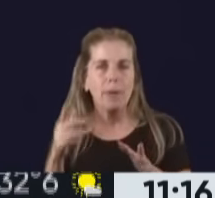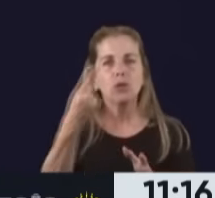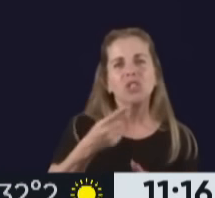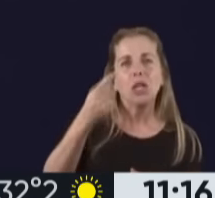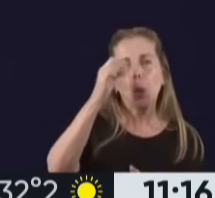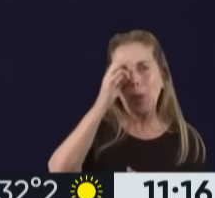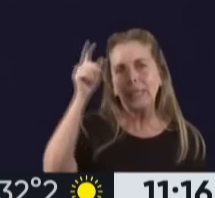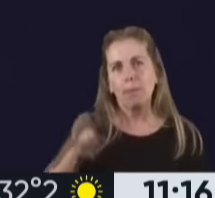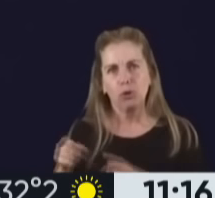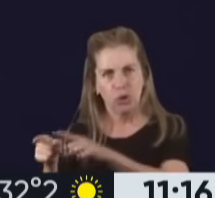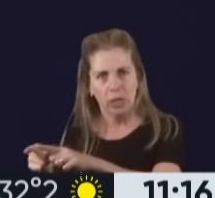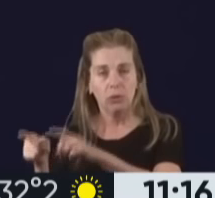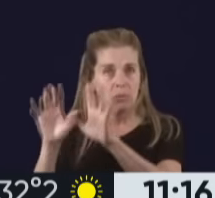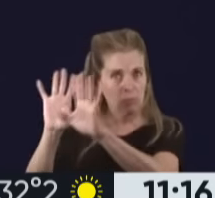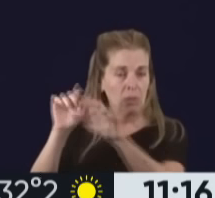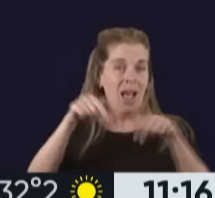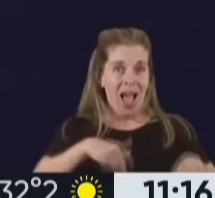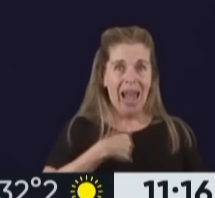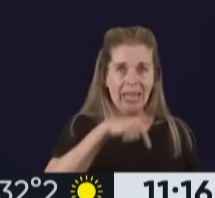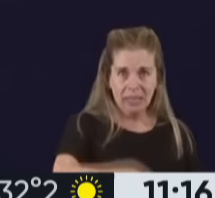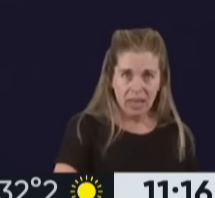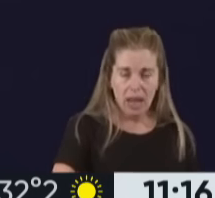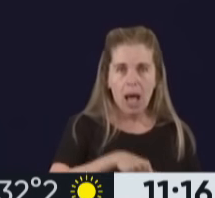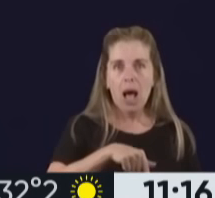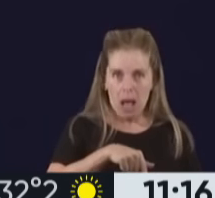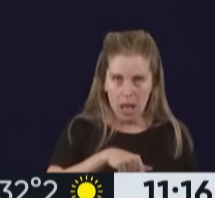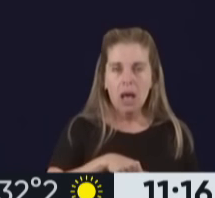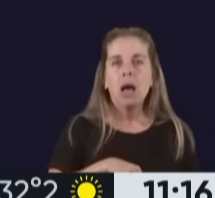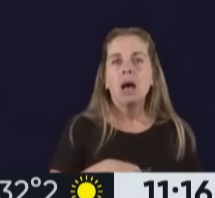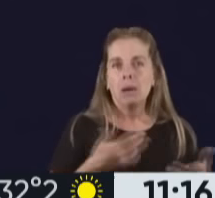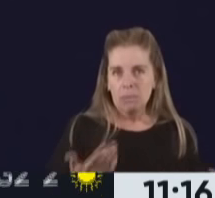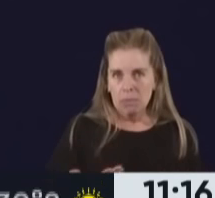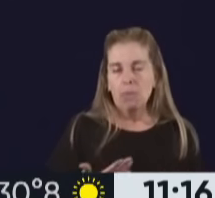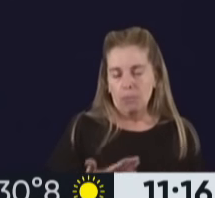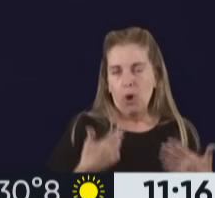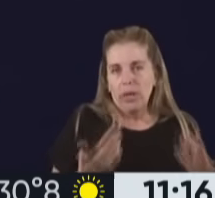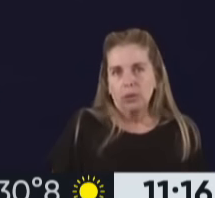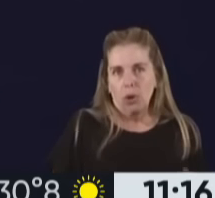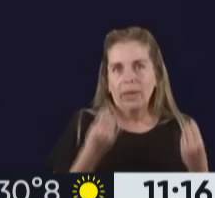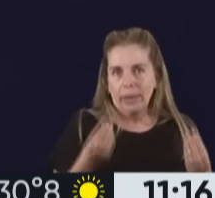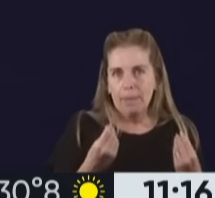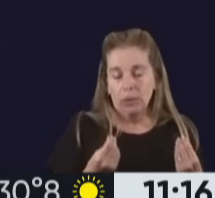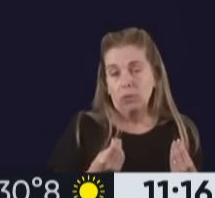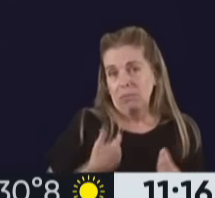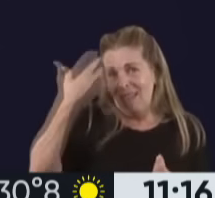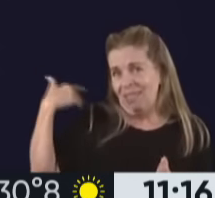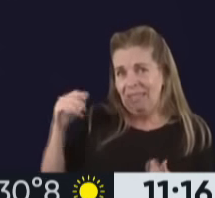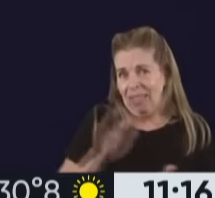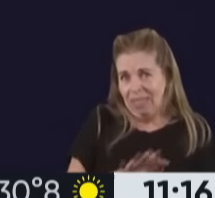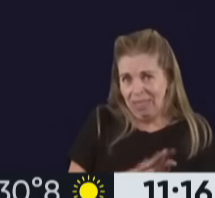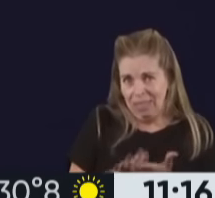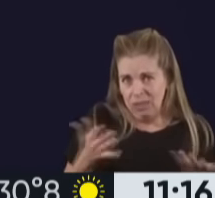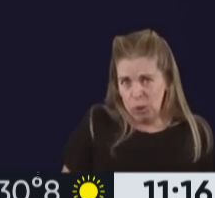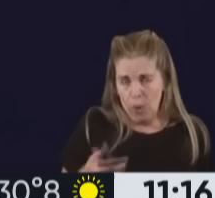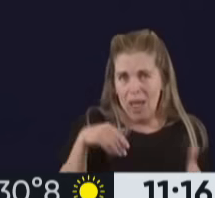120%. Hoy en Argentina, fruto de las pocas herramientas para canalizar el ahorro, es de apenas